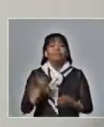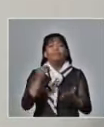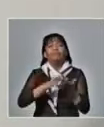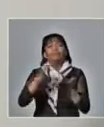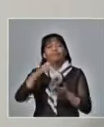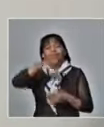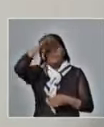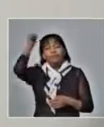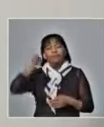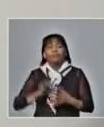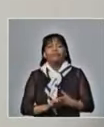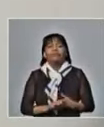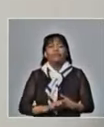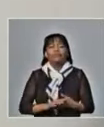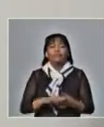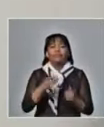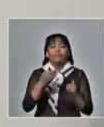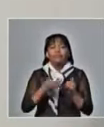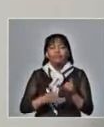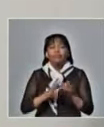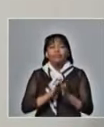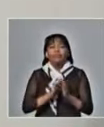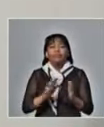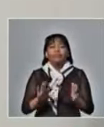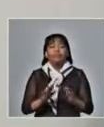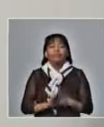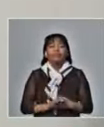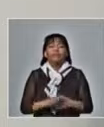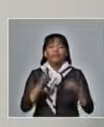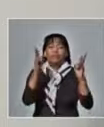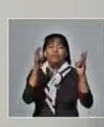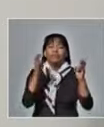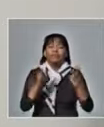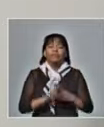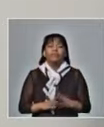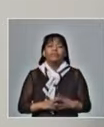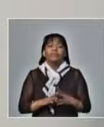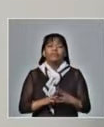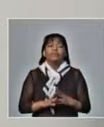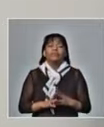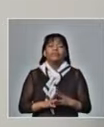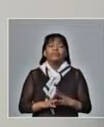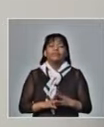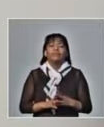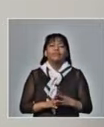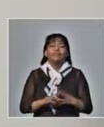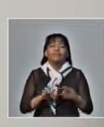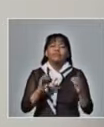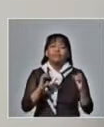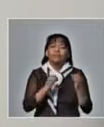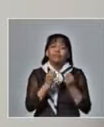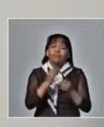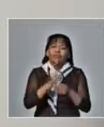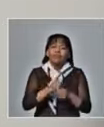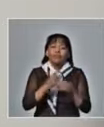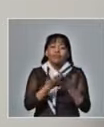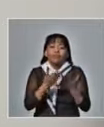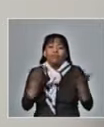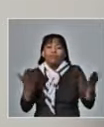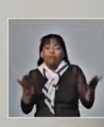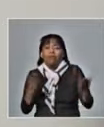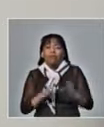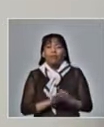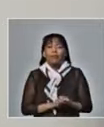Dato, concluimos de esta manera esta ronda temática vinculada a temas de sociedad. Ahora, como lo hemos